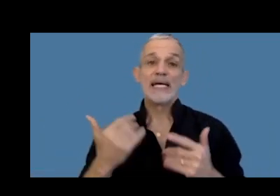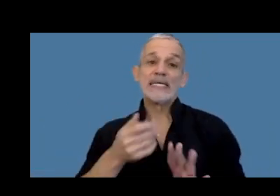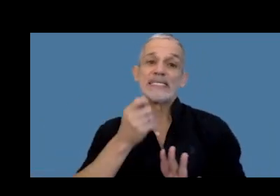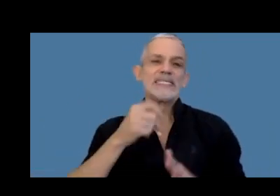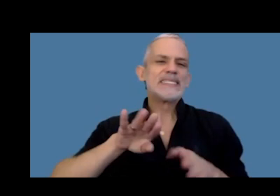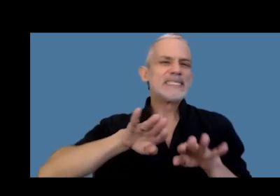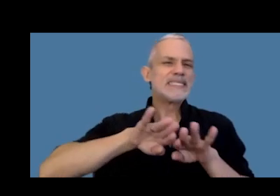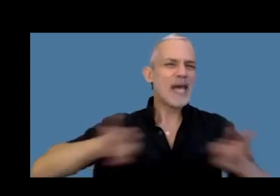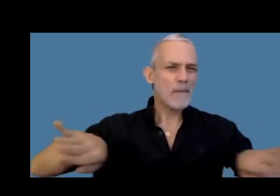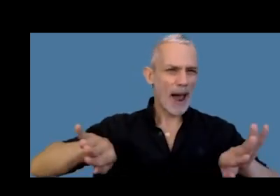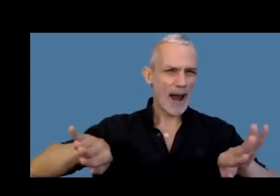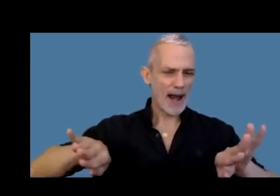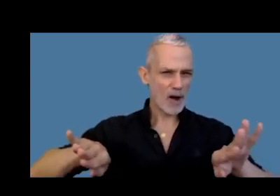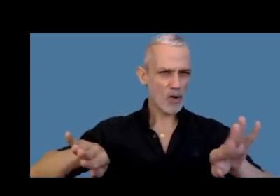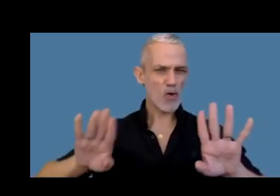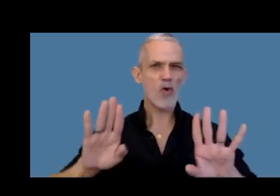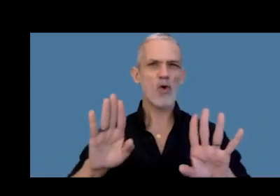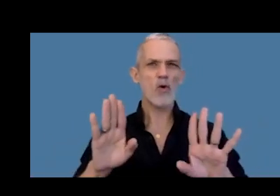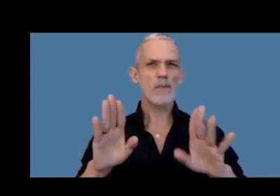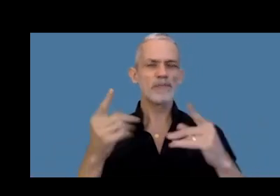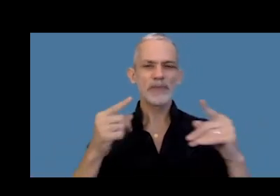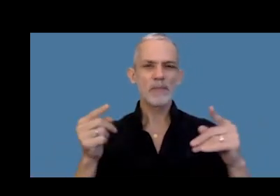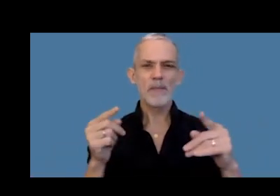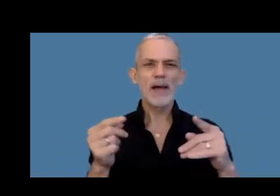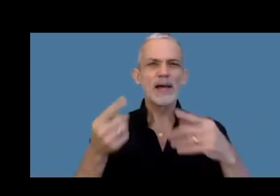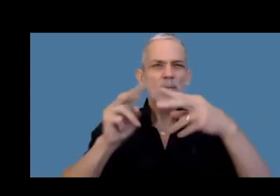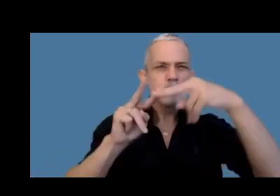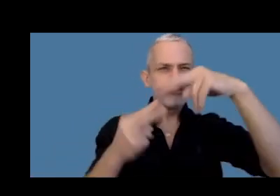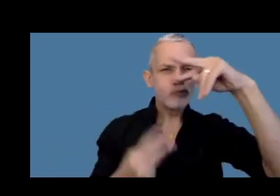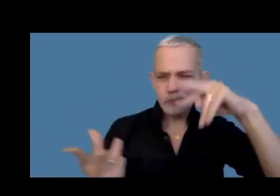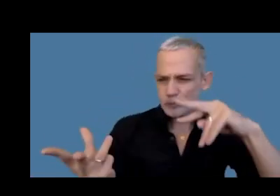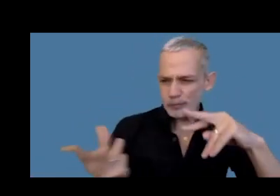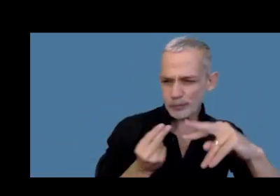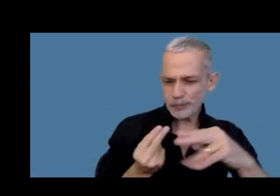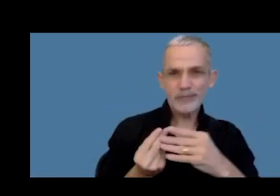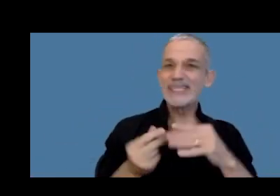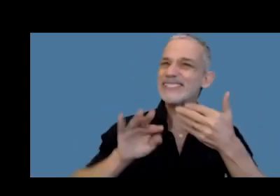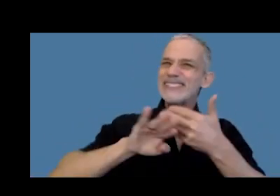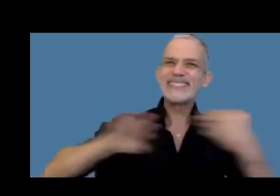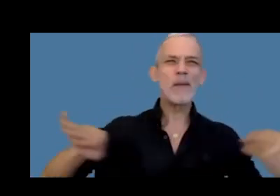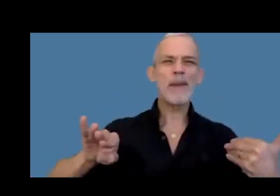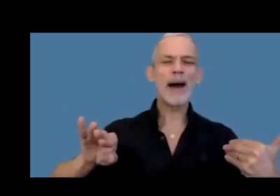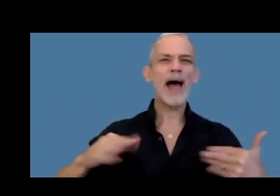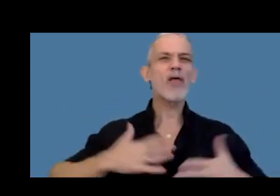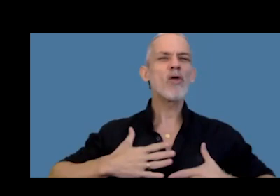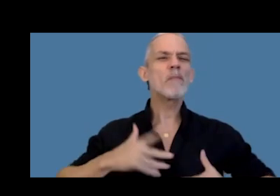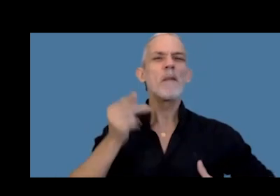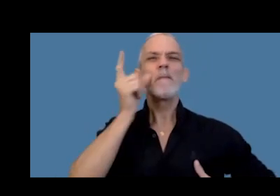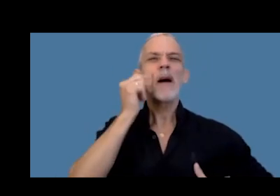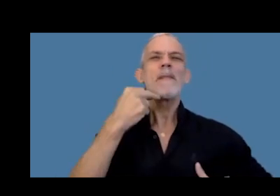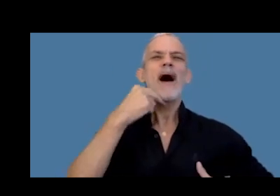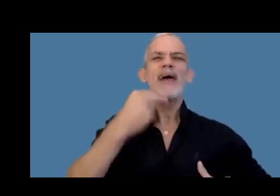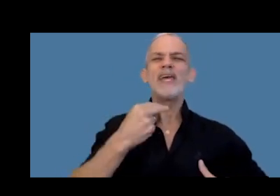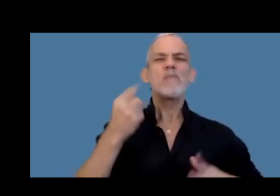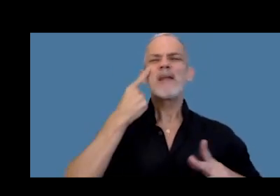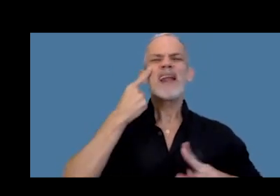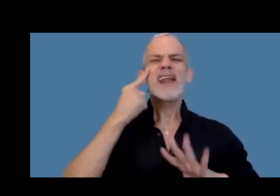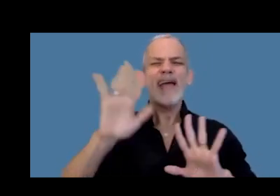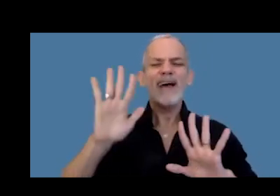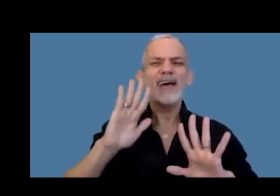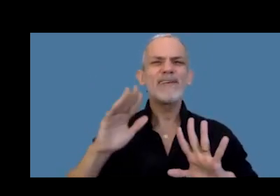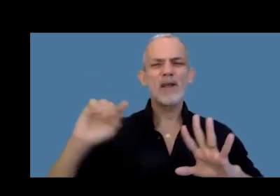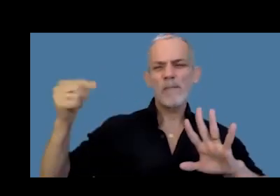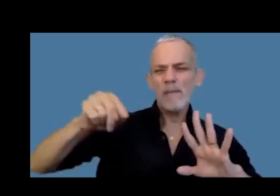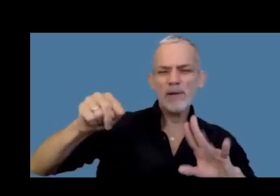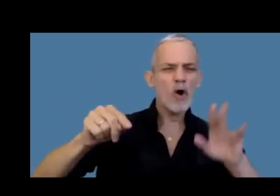separa el elemento genético del elemento filiatorio. Ya no